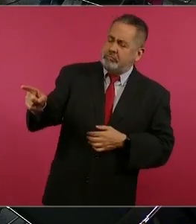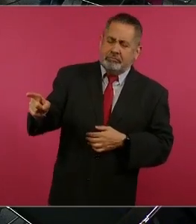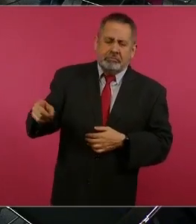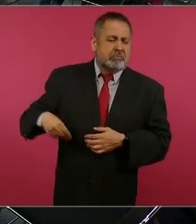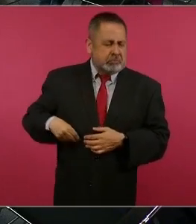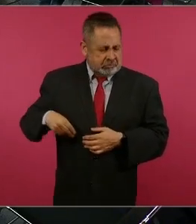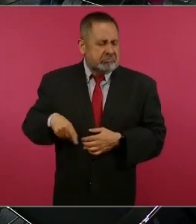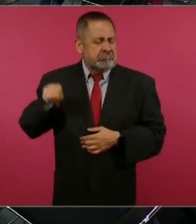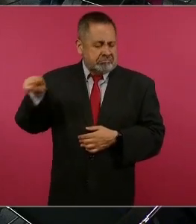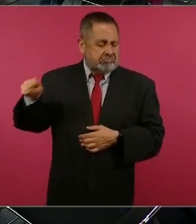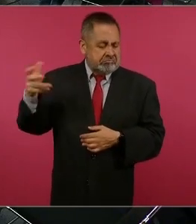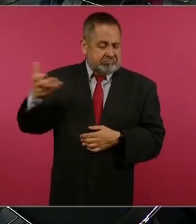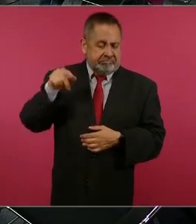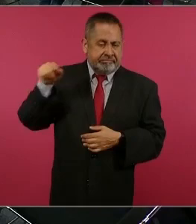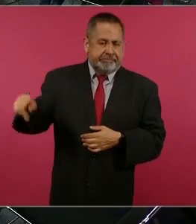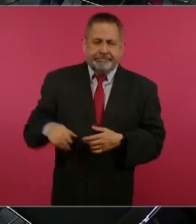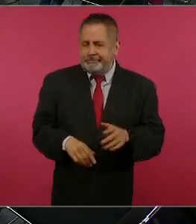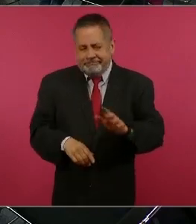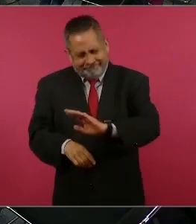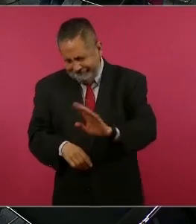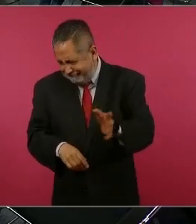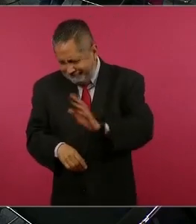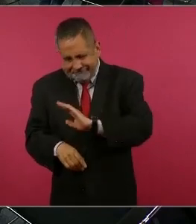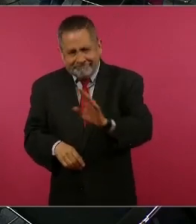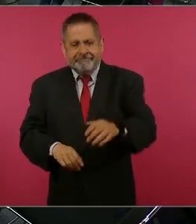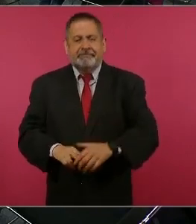le echen la culpa a Jesús. No,